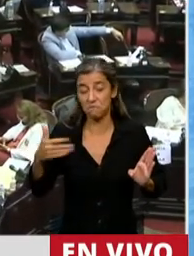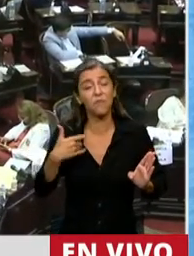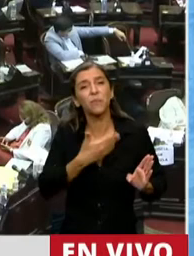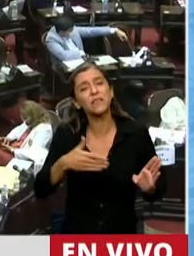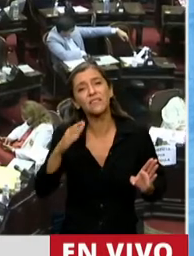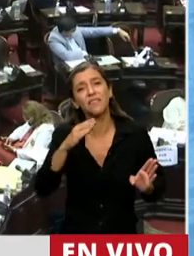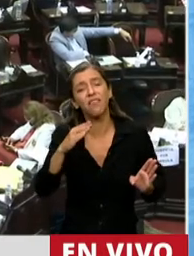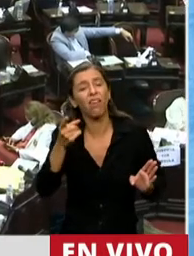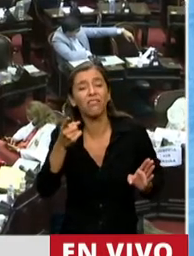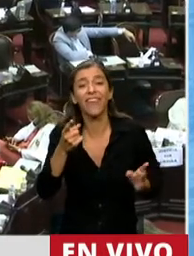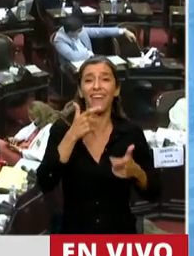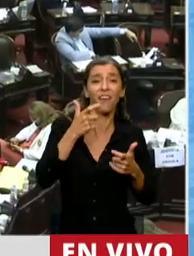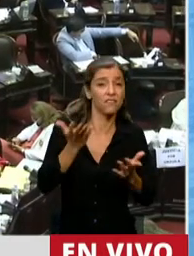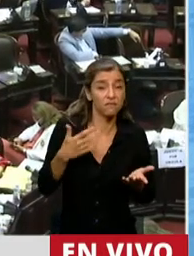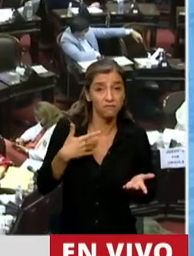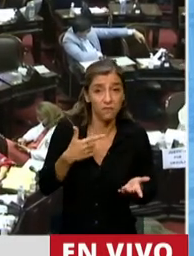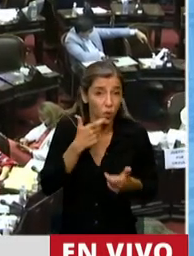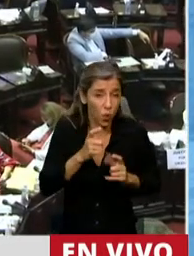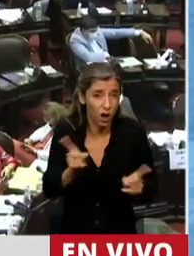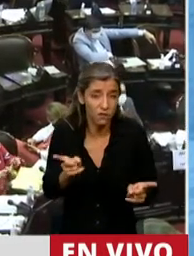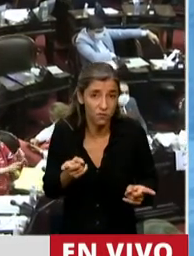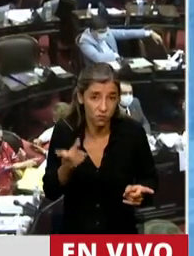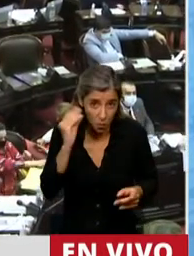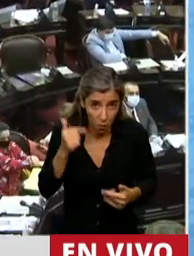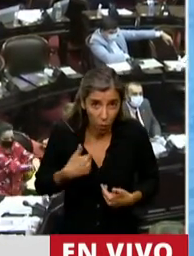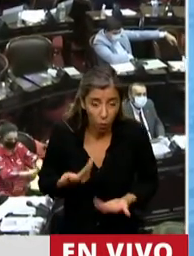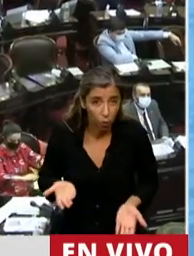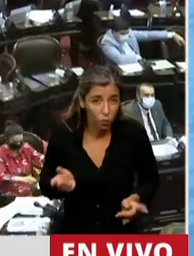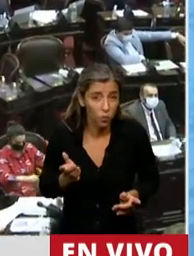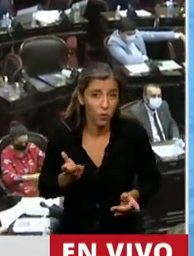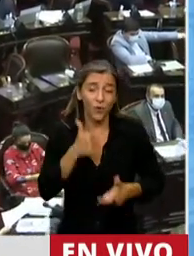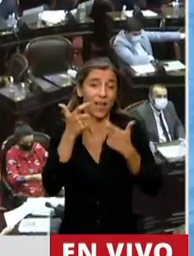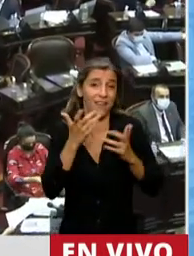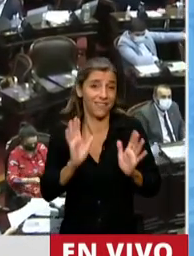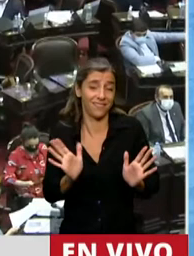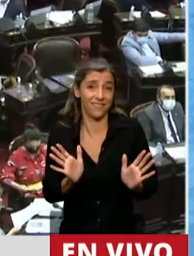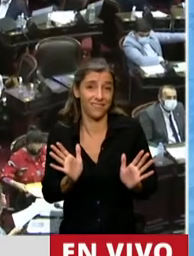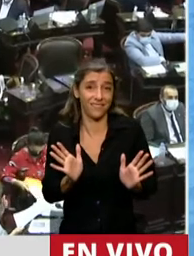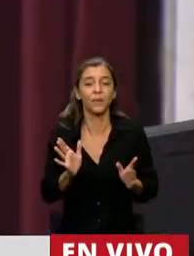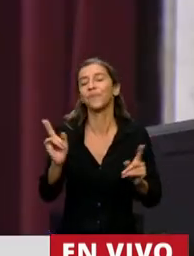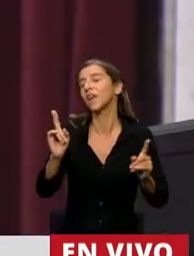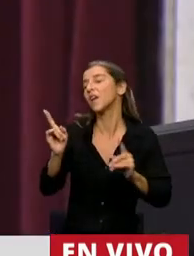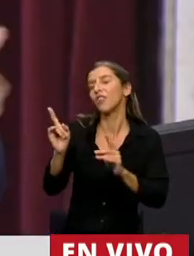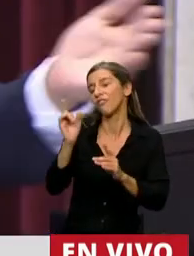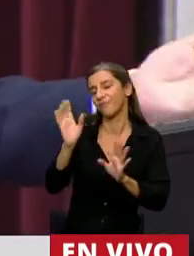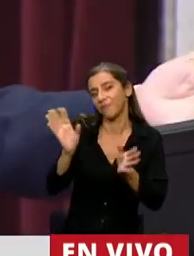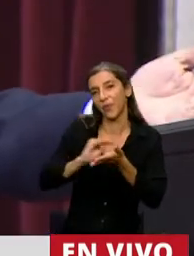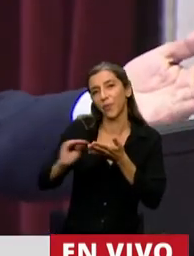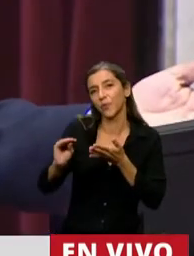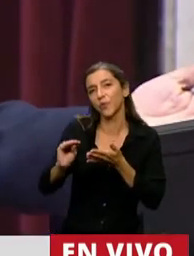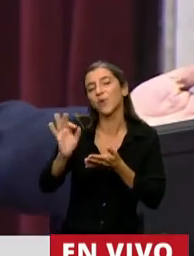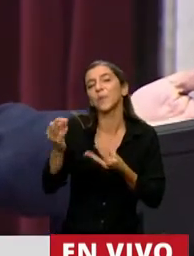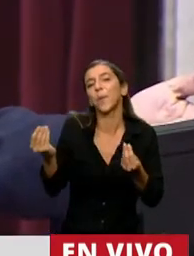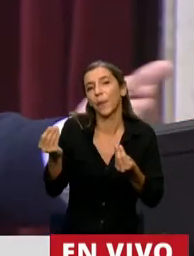presidente. ¿Me está escuchando? No es gracioso que el país se siga, ya sé, pero no. No, diputado, ¿sabe lo que pasa? Sí. Un